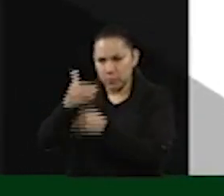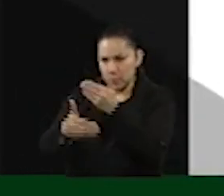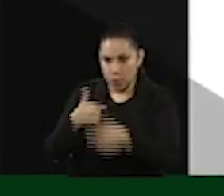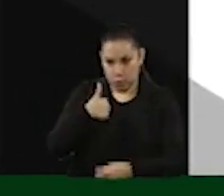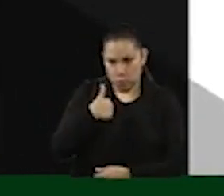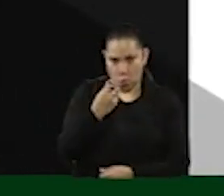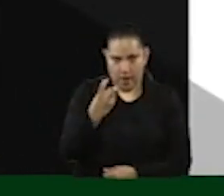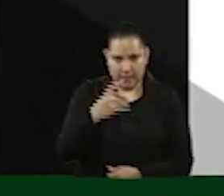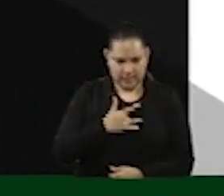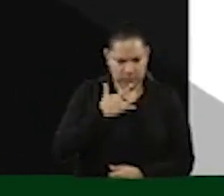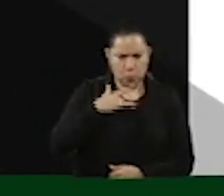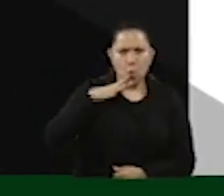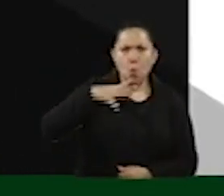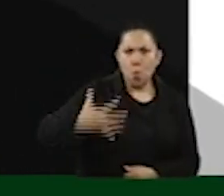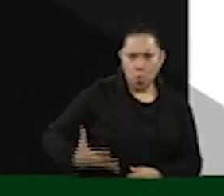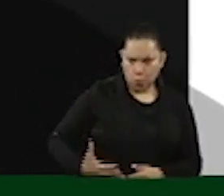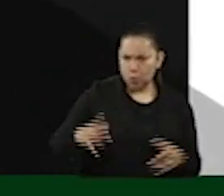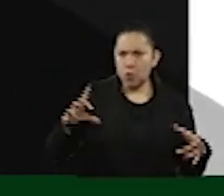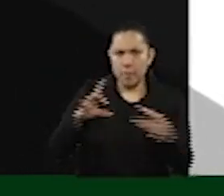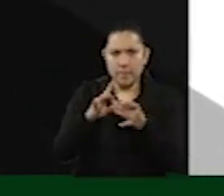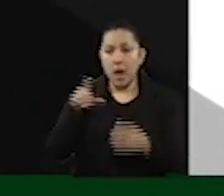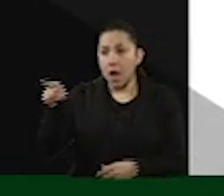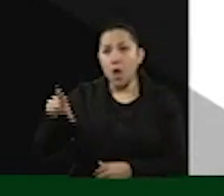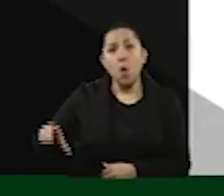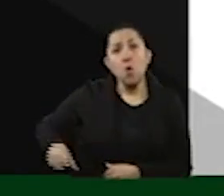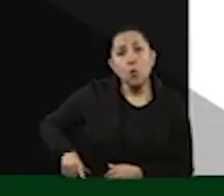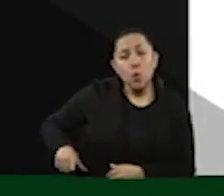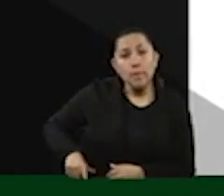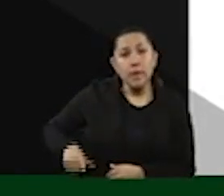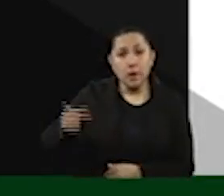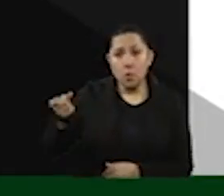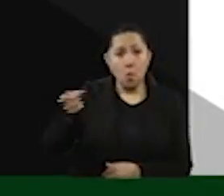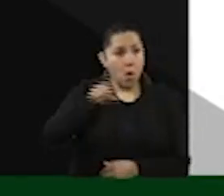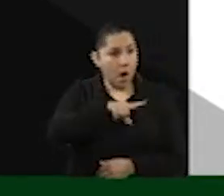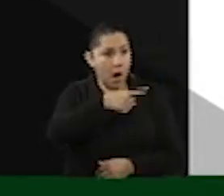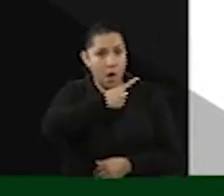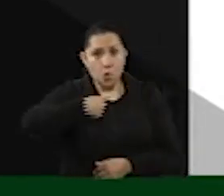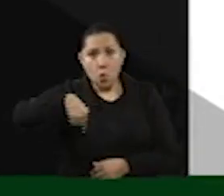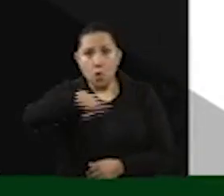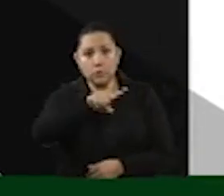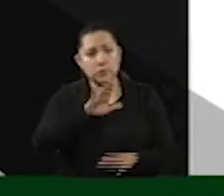que me cierre las puertas, se las cierre a la diversidad o que nos ignore.